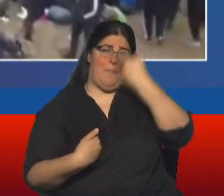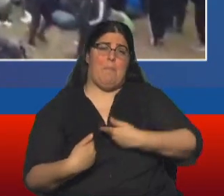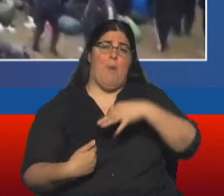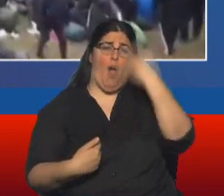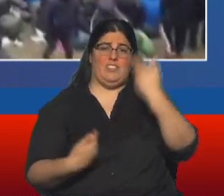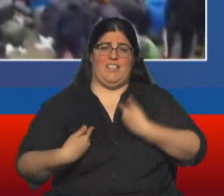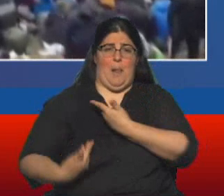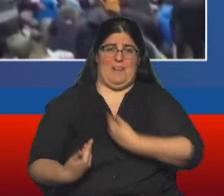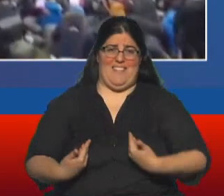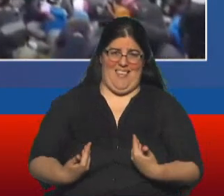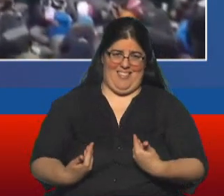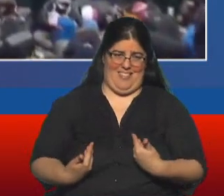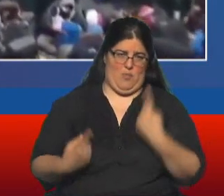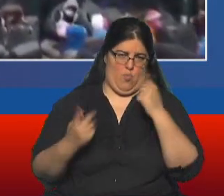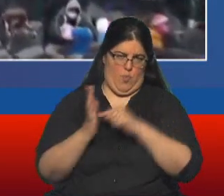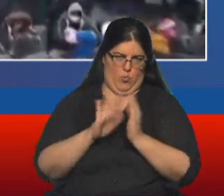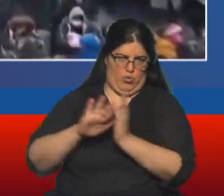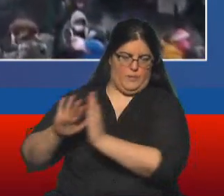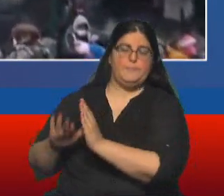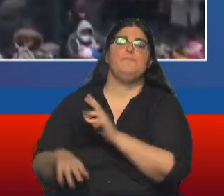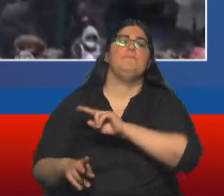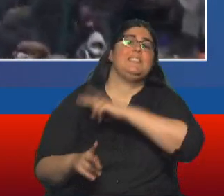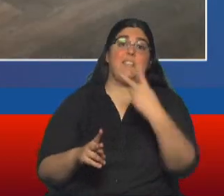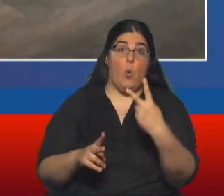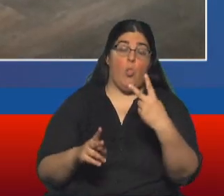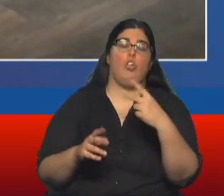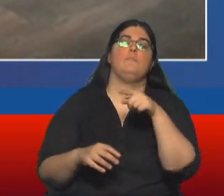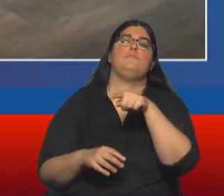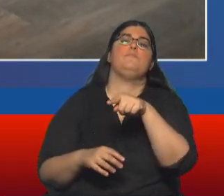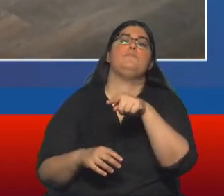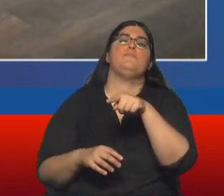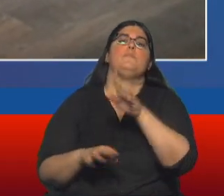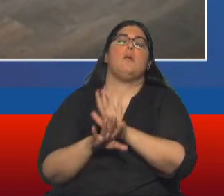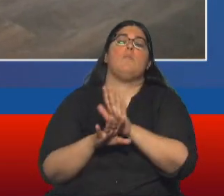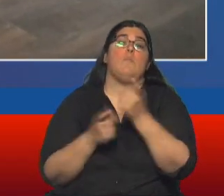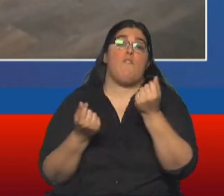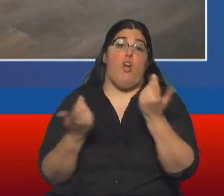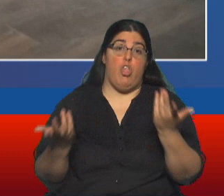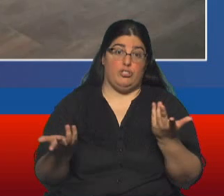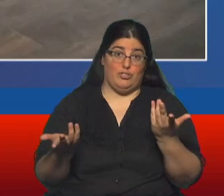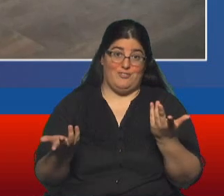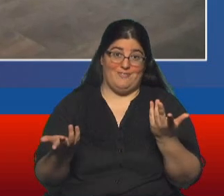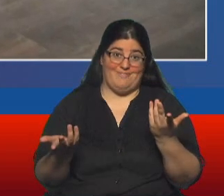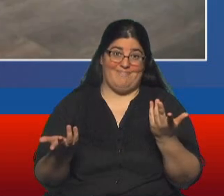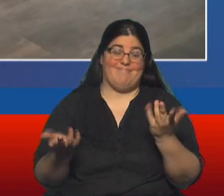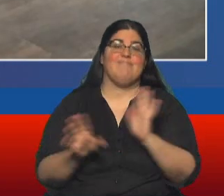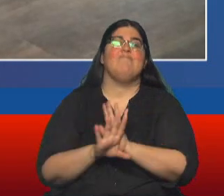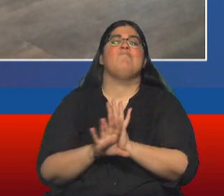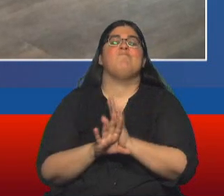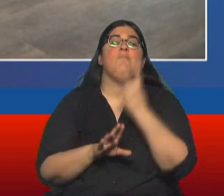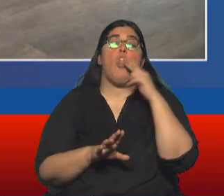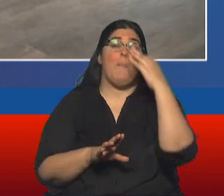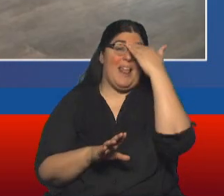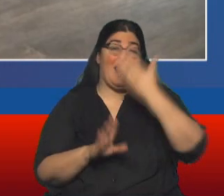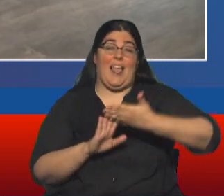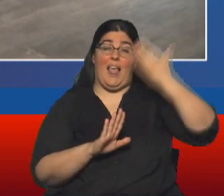legítimo. Ese es el primer punto. Claro. El segundo punto tiene que ver con fondos. En